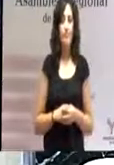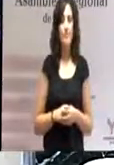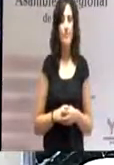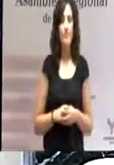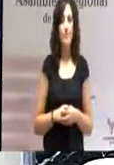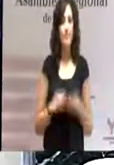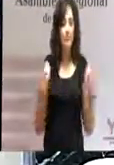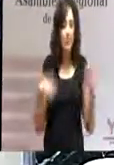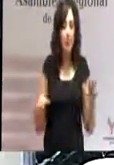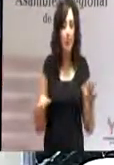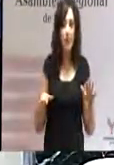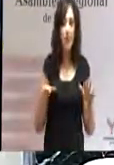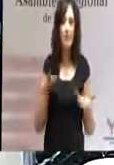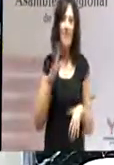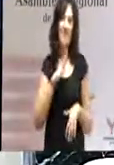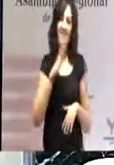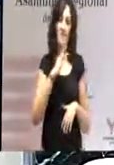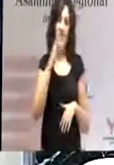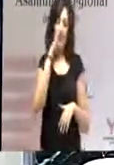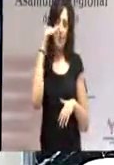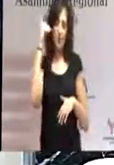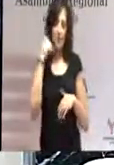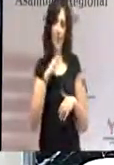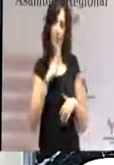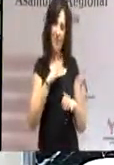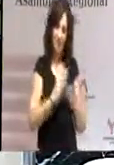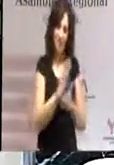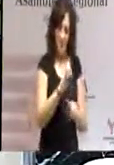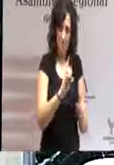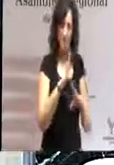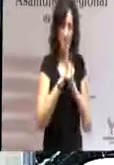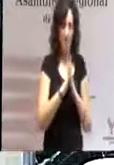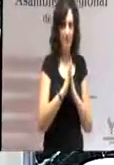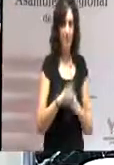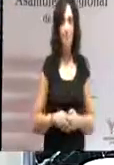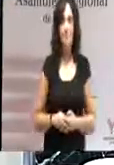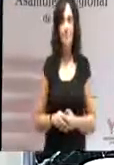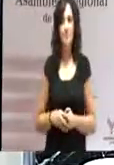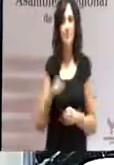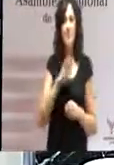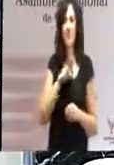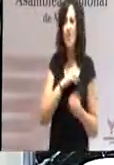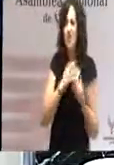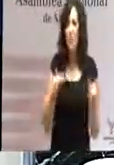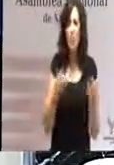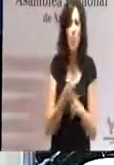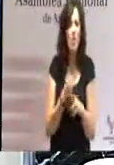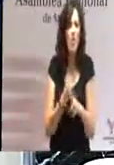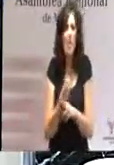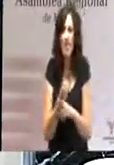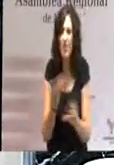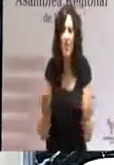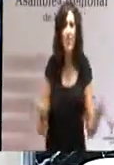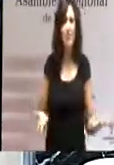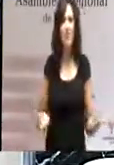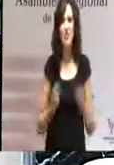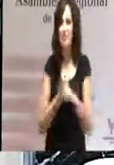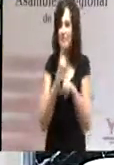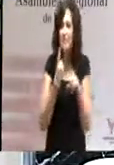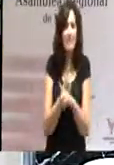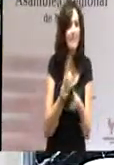¿Ya? Por favor, no interrumpan. Señorías, se ponen ustedes muy nerviosos. Señorías,